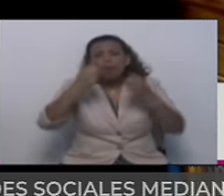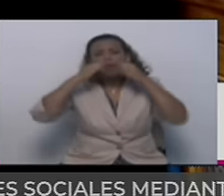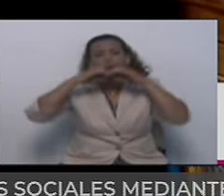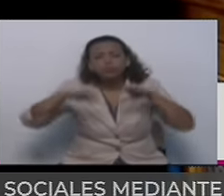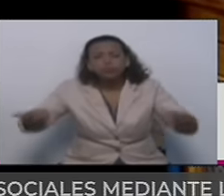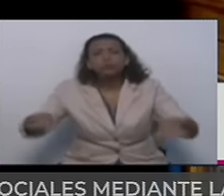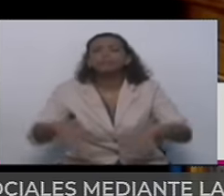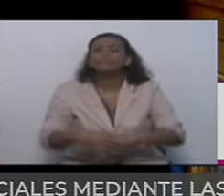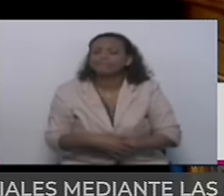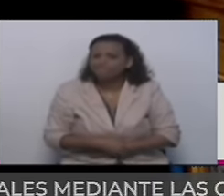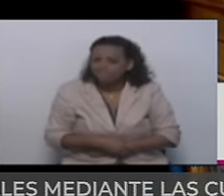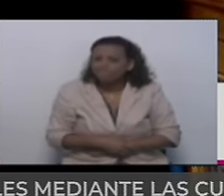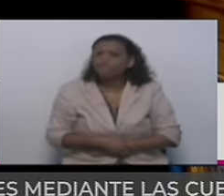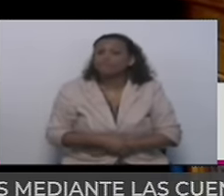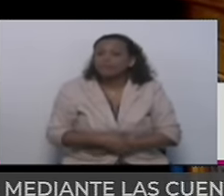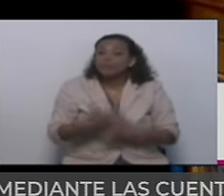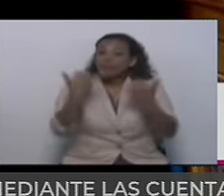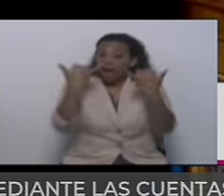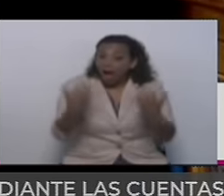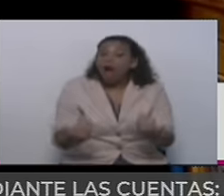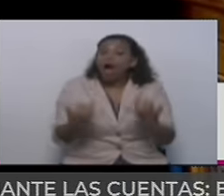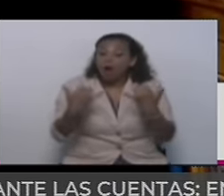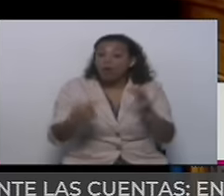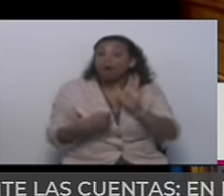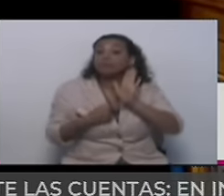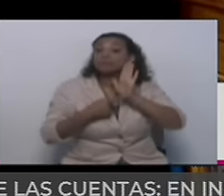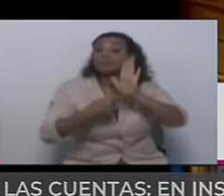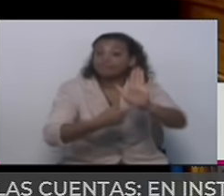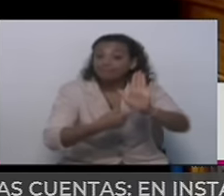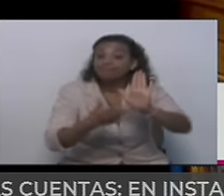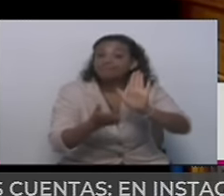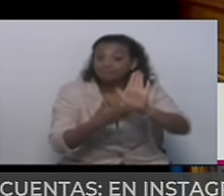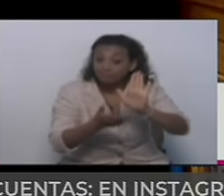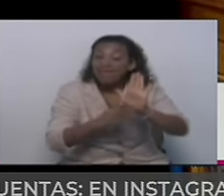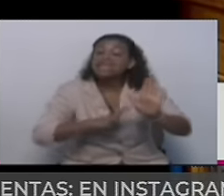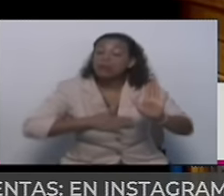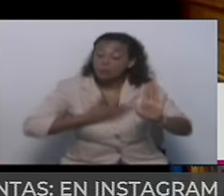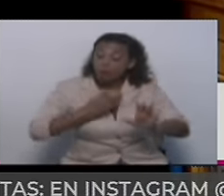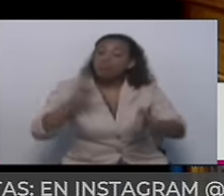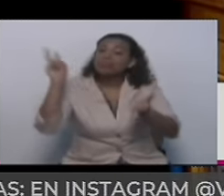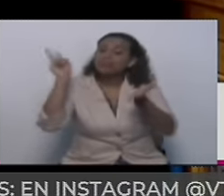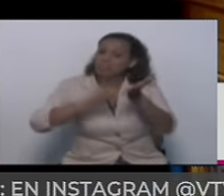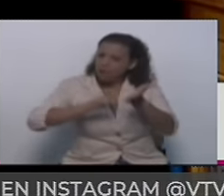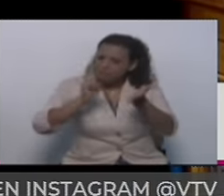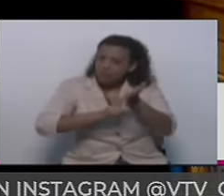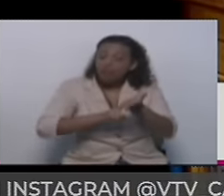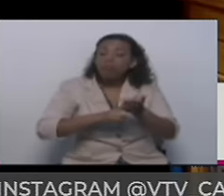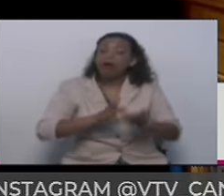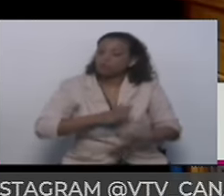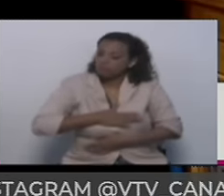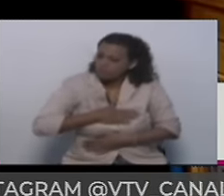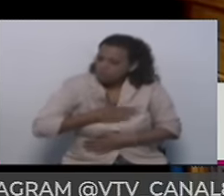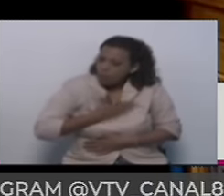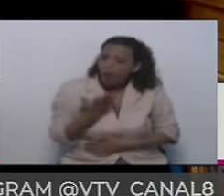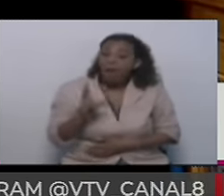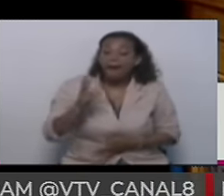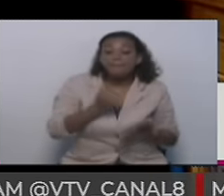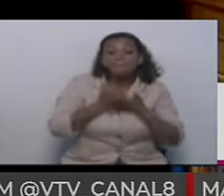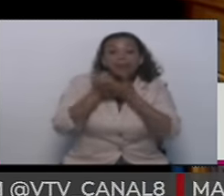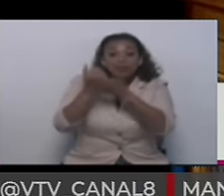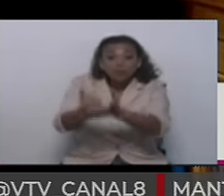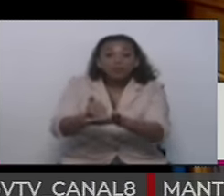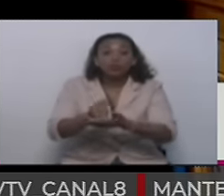¿Eh? Y ahora que ya se mostró que se puede, que podemos, que beneficia, yo